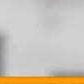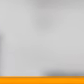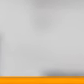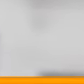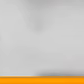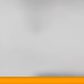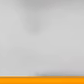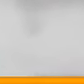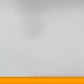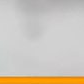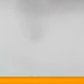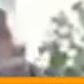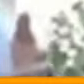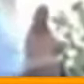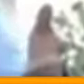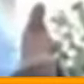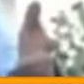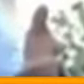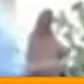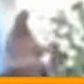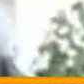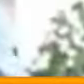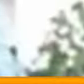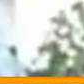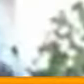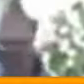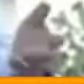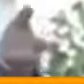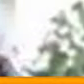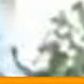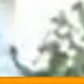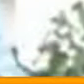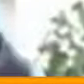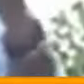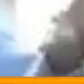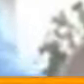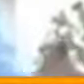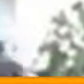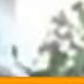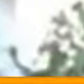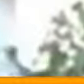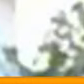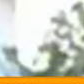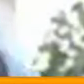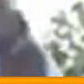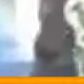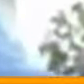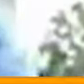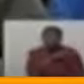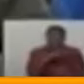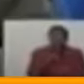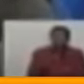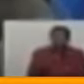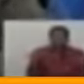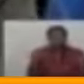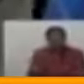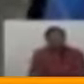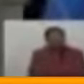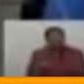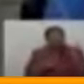intentado borrar el